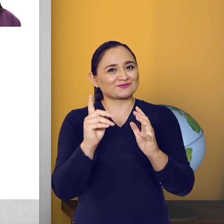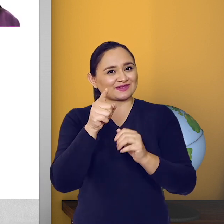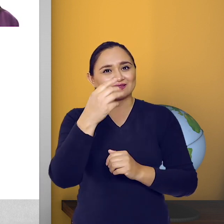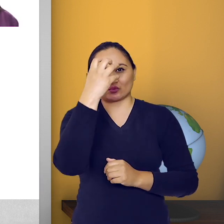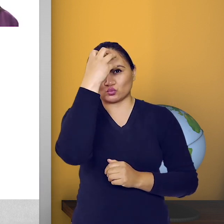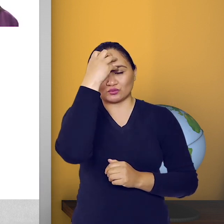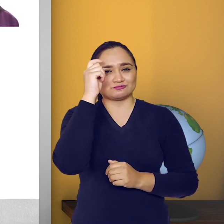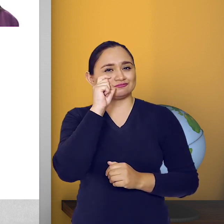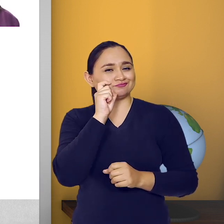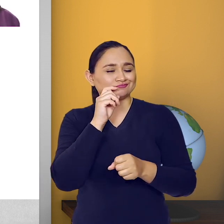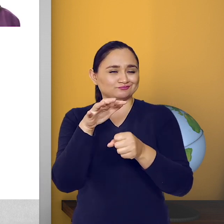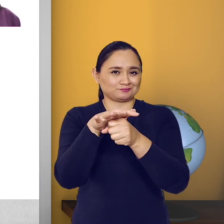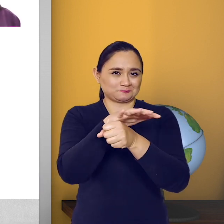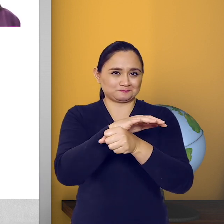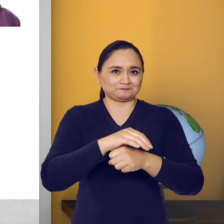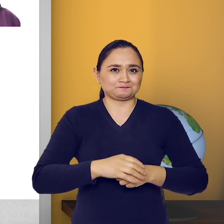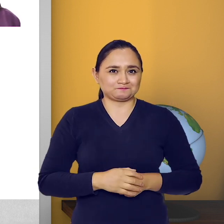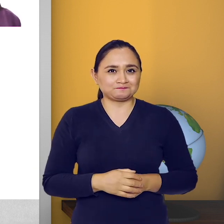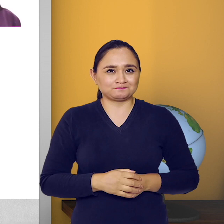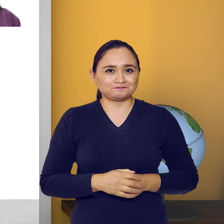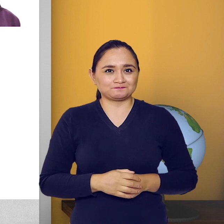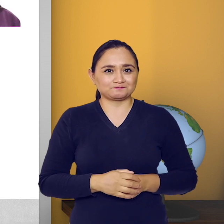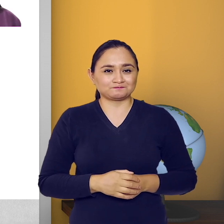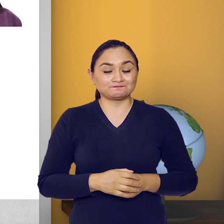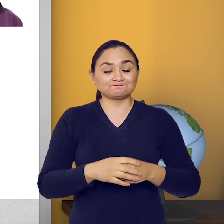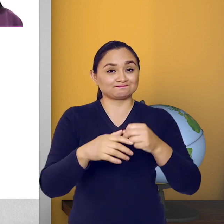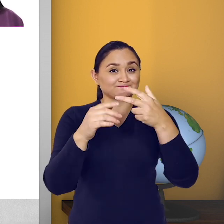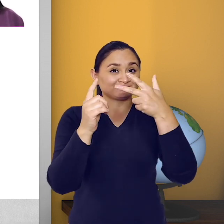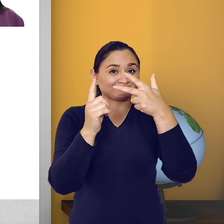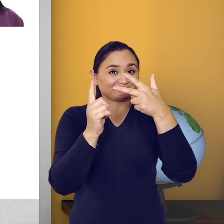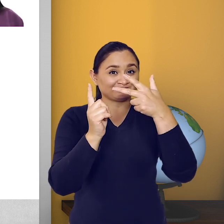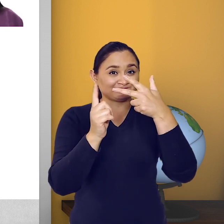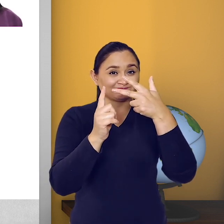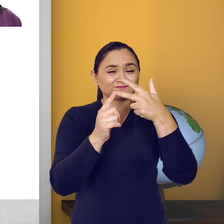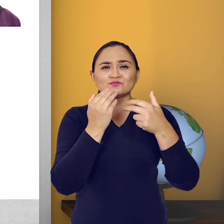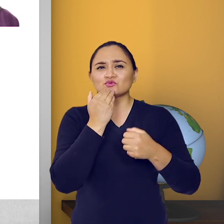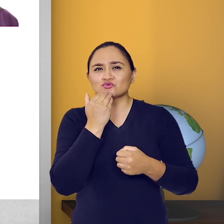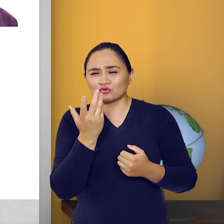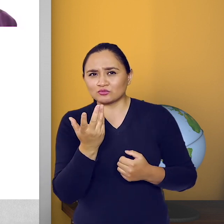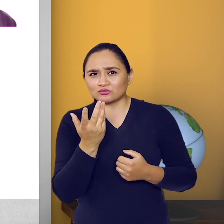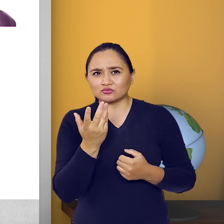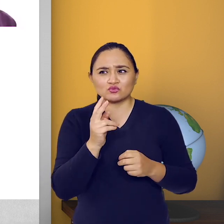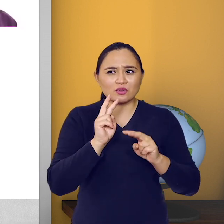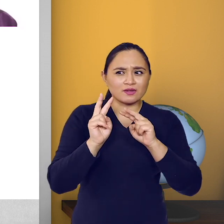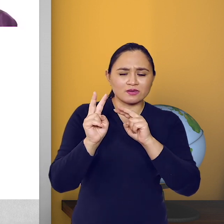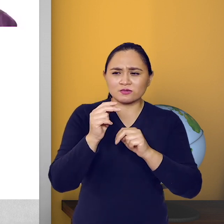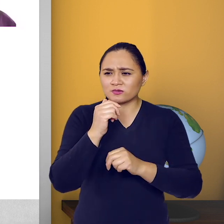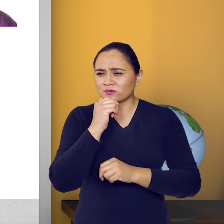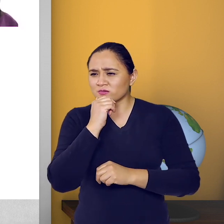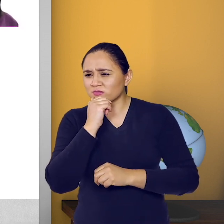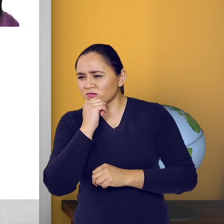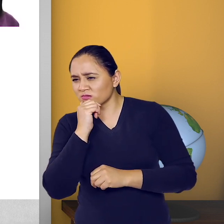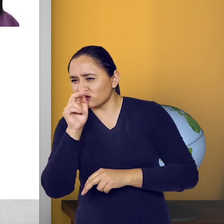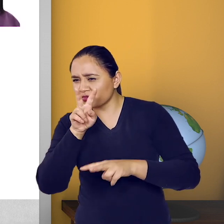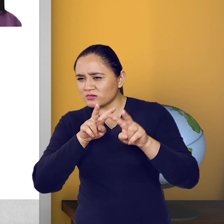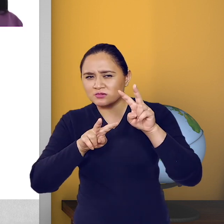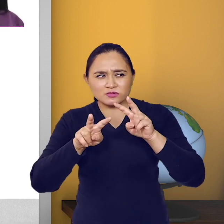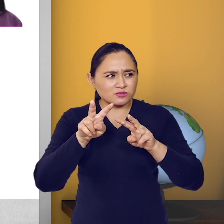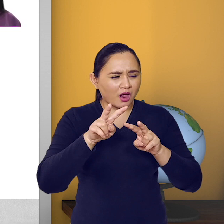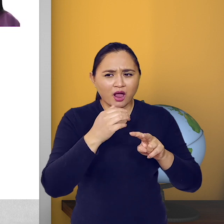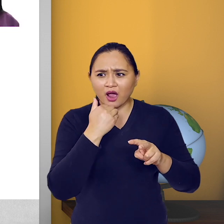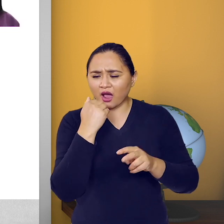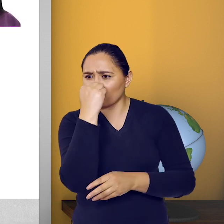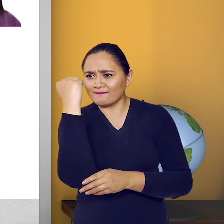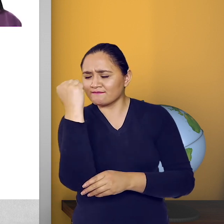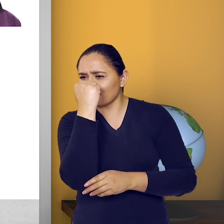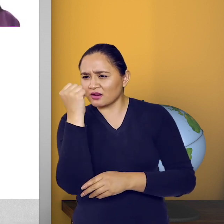educación sexual integral. Y en el punto número 3, detectar señales de alerta, aplicar rutas